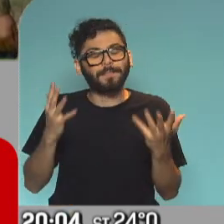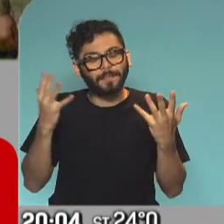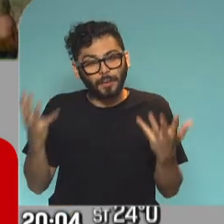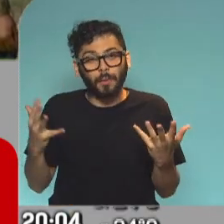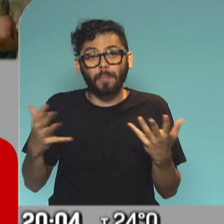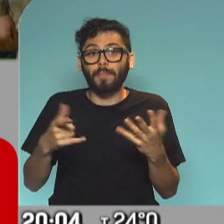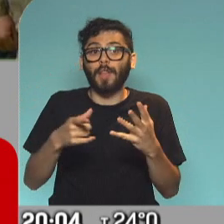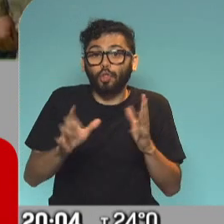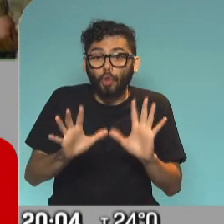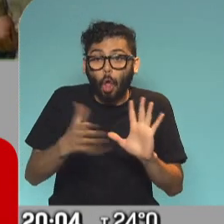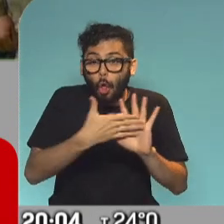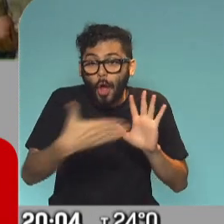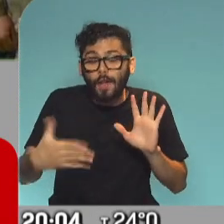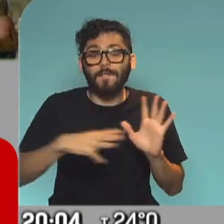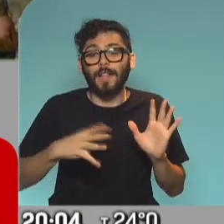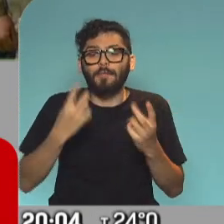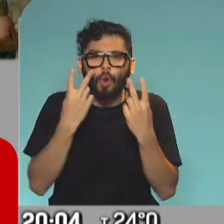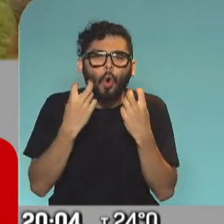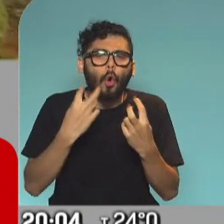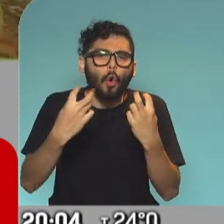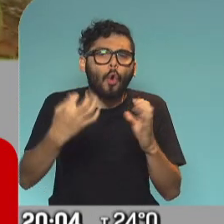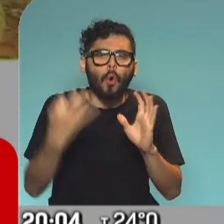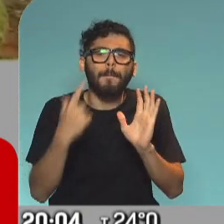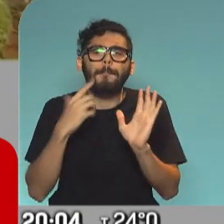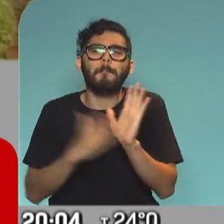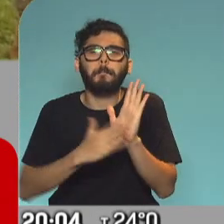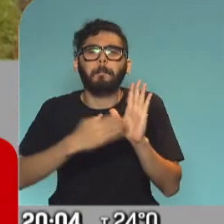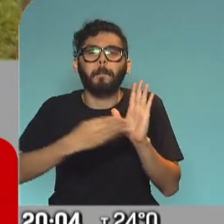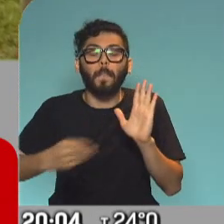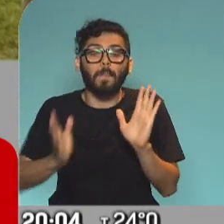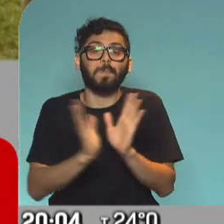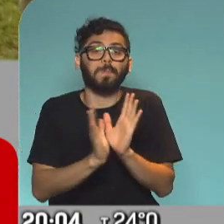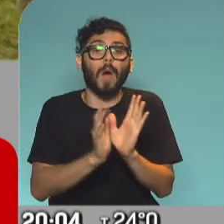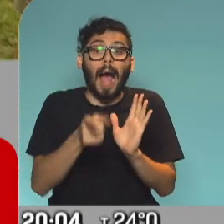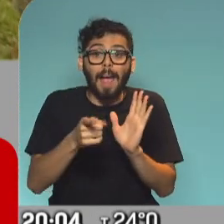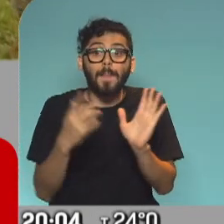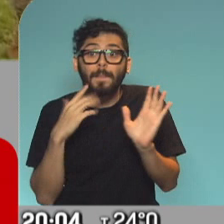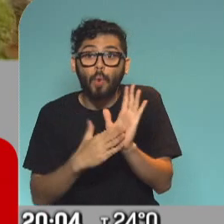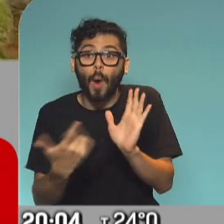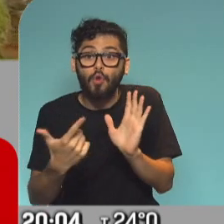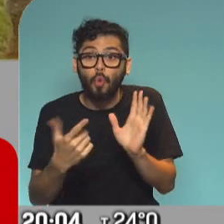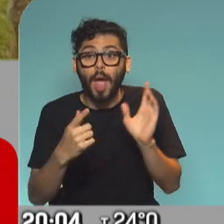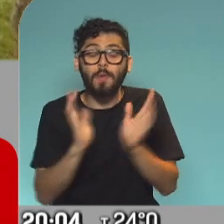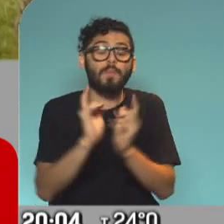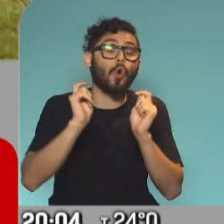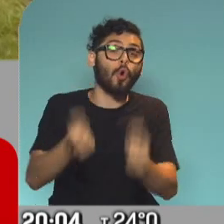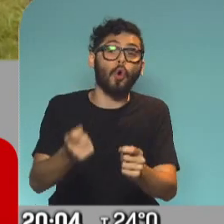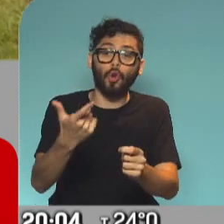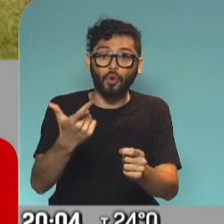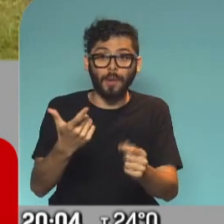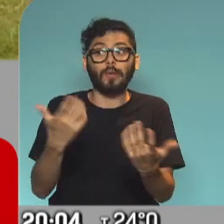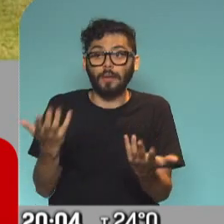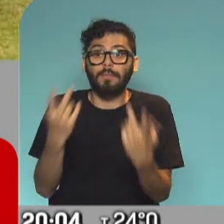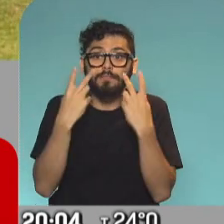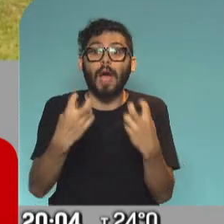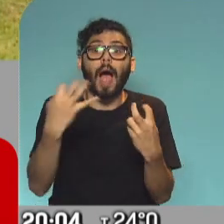todo un procedimiento de verificación de cada una de las pruebas, que aquí no existió, eso es lo que dice el fallo. Revisen,